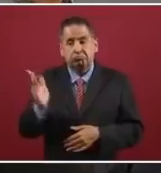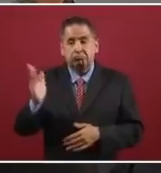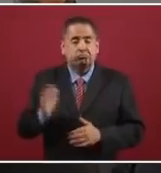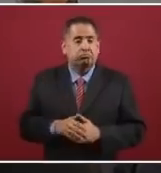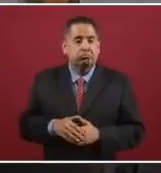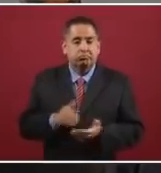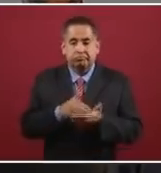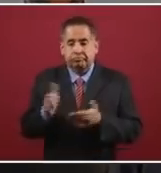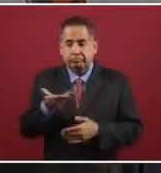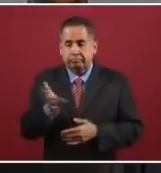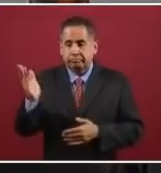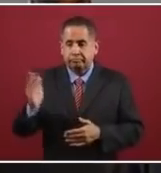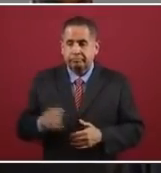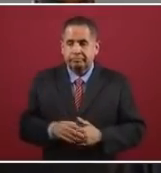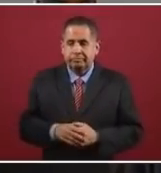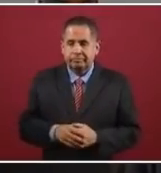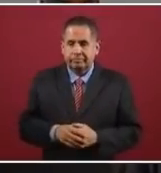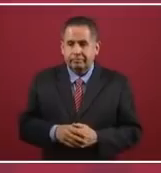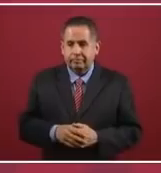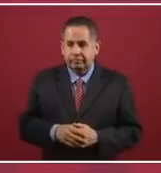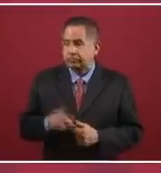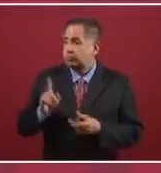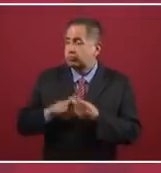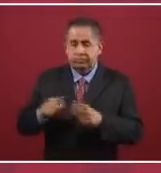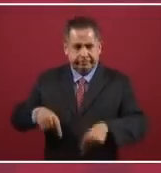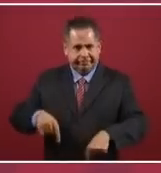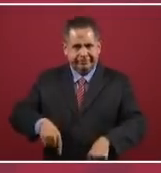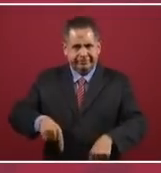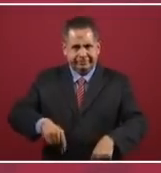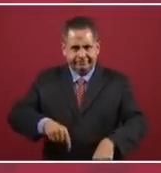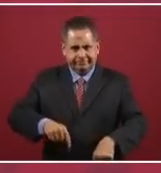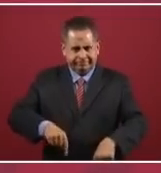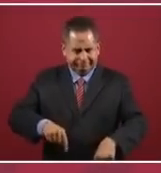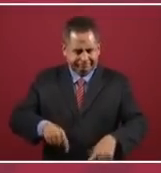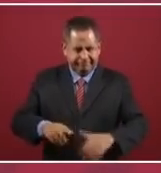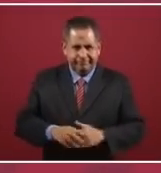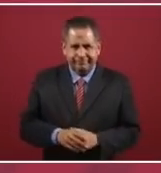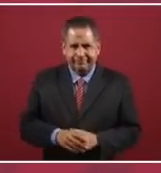te vas. ¿Tabasco? Aquí.